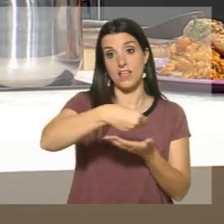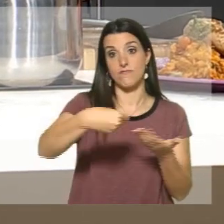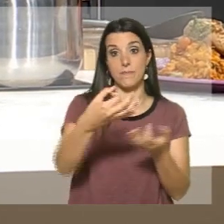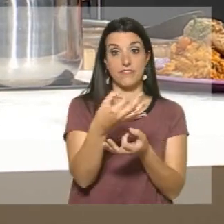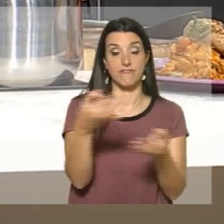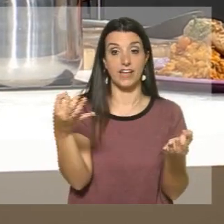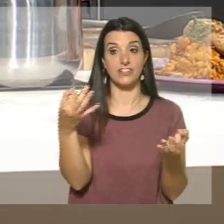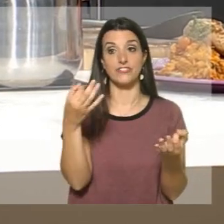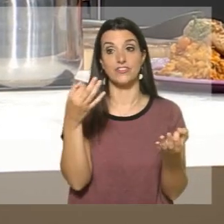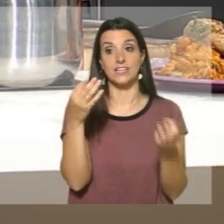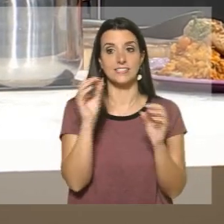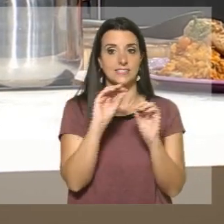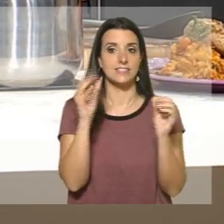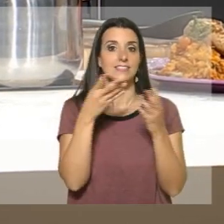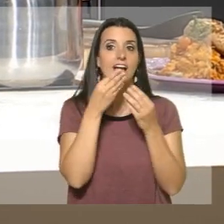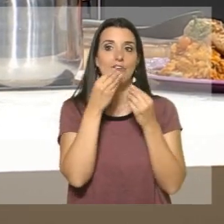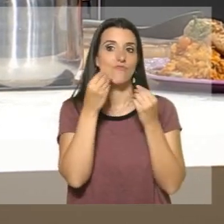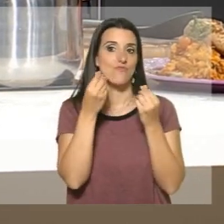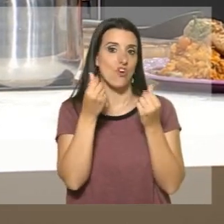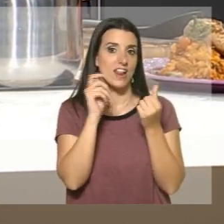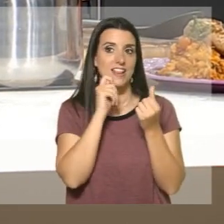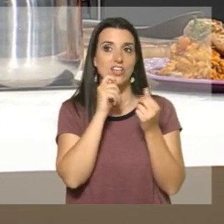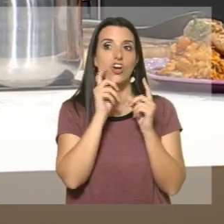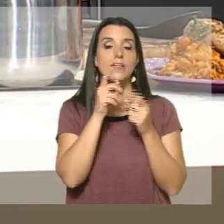Queda. ¿Está? Acordate, bien le das espesita. El sabor, sí, que queda. También si le